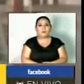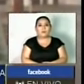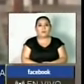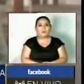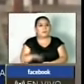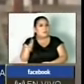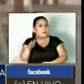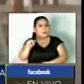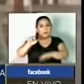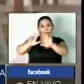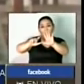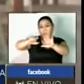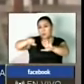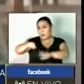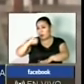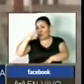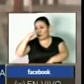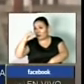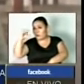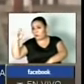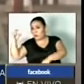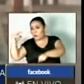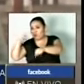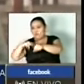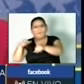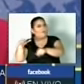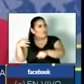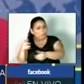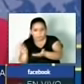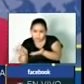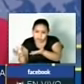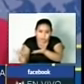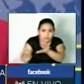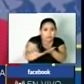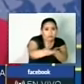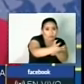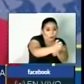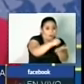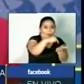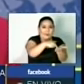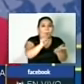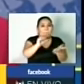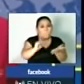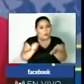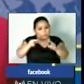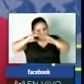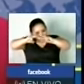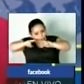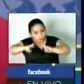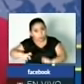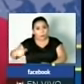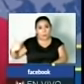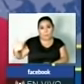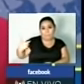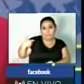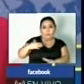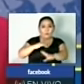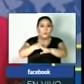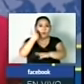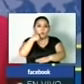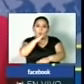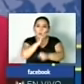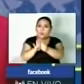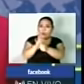Más de 8.000 millones de dólares fueron recaudados para financiar el desarrollo de una vacuna contra el coronavirus. La